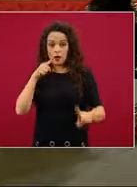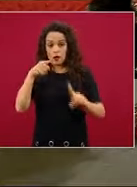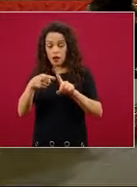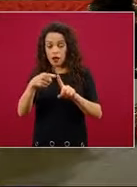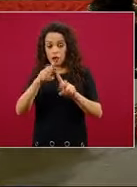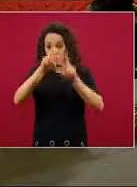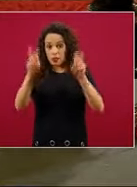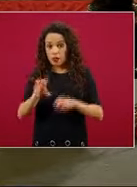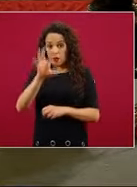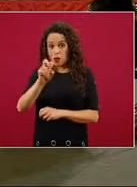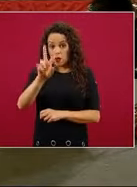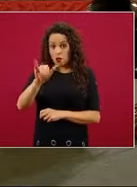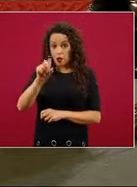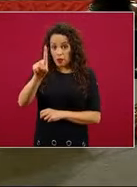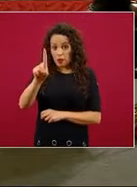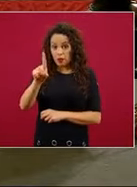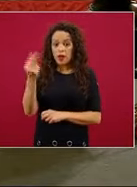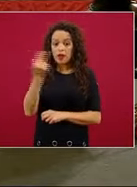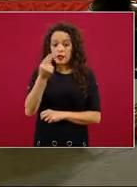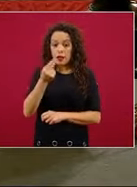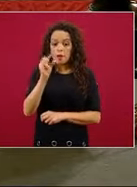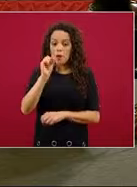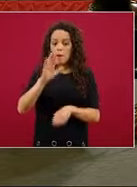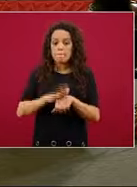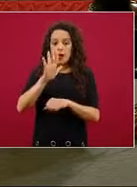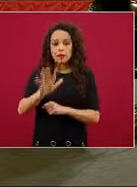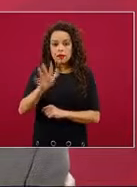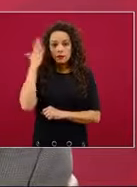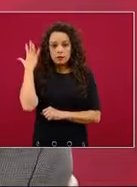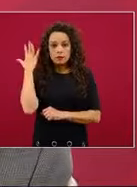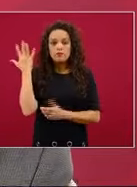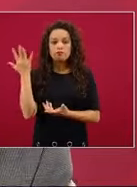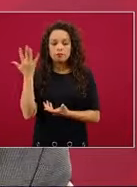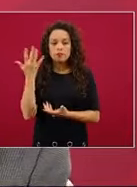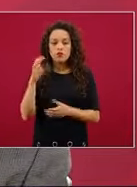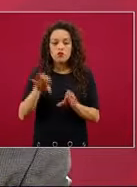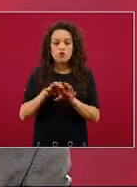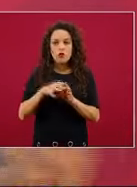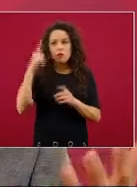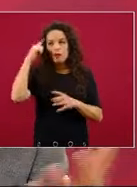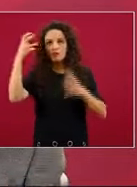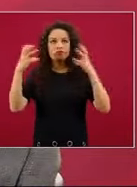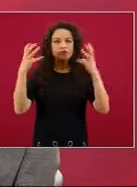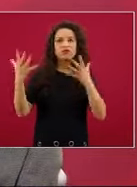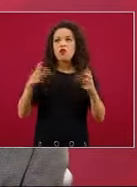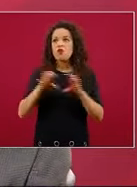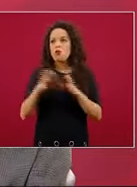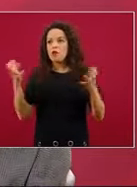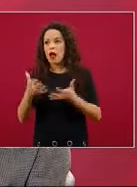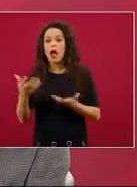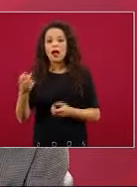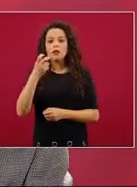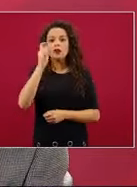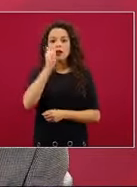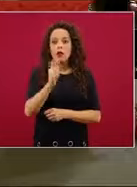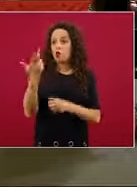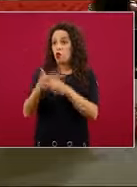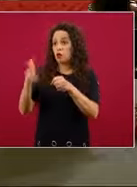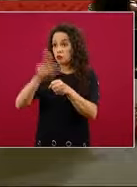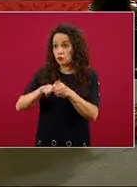esas insuficiencias de manera acelerada. Ahí está la reconversión hospitalaria, que nos llevó a aumentar más de 4 veces la